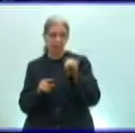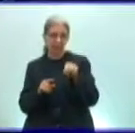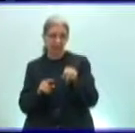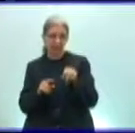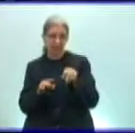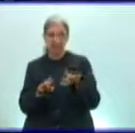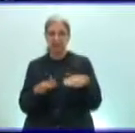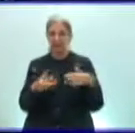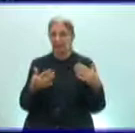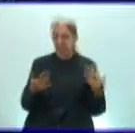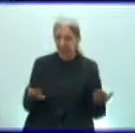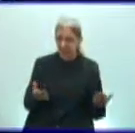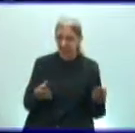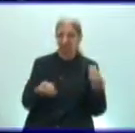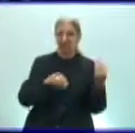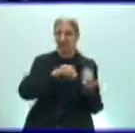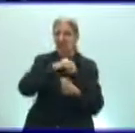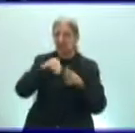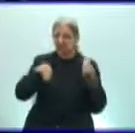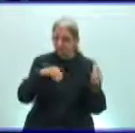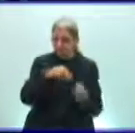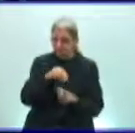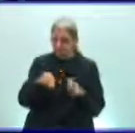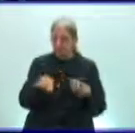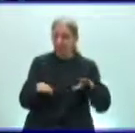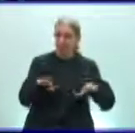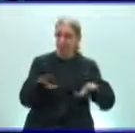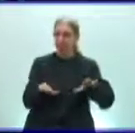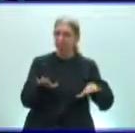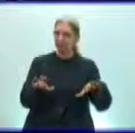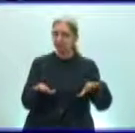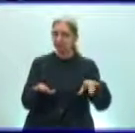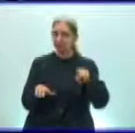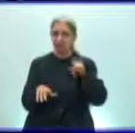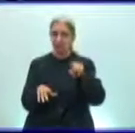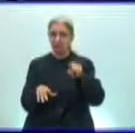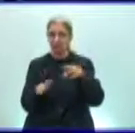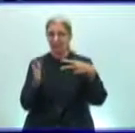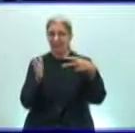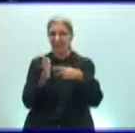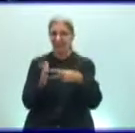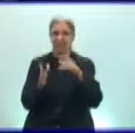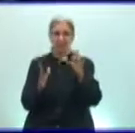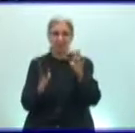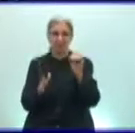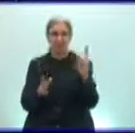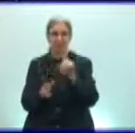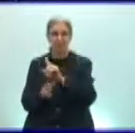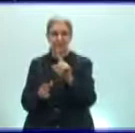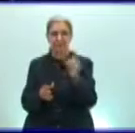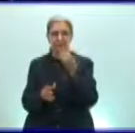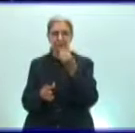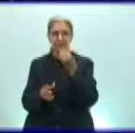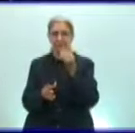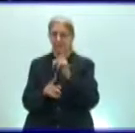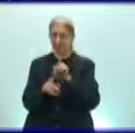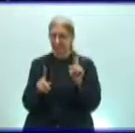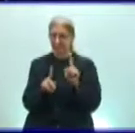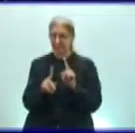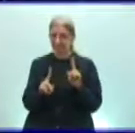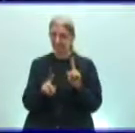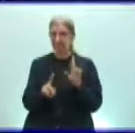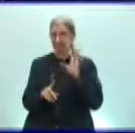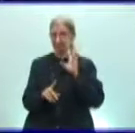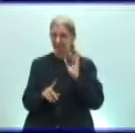no son, en este caso, las transformaciones equivalentes porque la división por cero no está definida. Eso ustedes lo